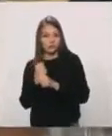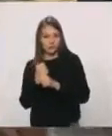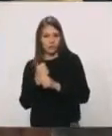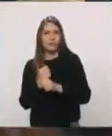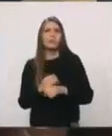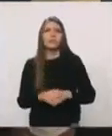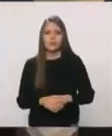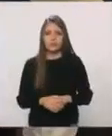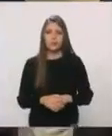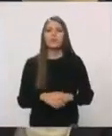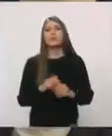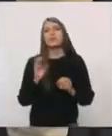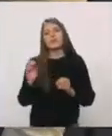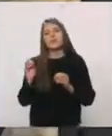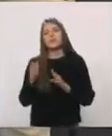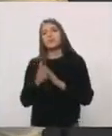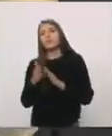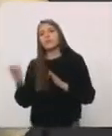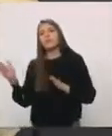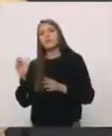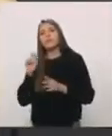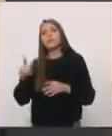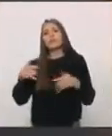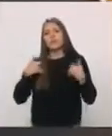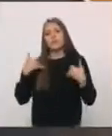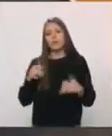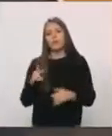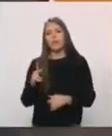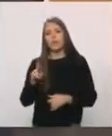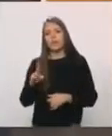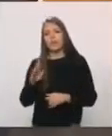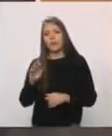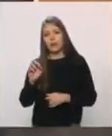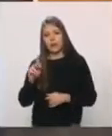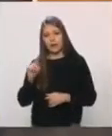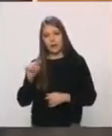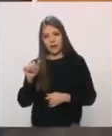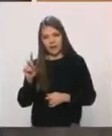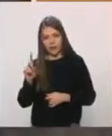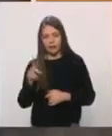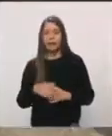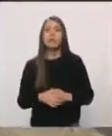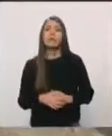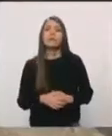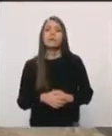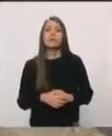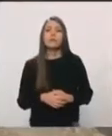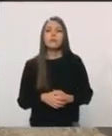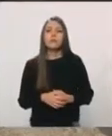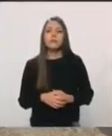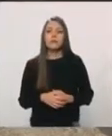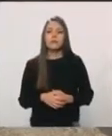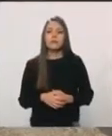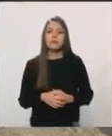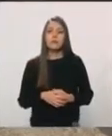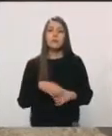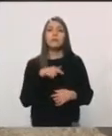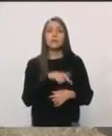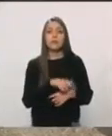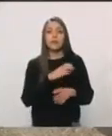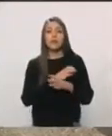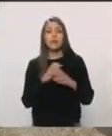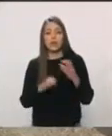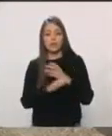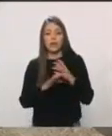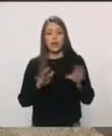características de inicio de la pubertad. Ok, perfecto. ¿Sí? Entonces más o menos vamos a pensar para hacer esta técnica. Las indicaciones cambian de acuerdo al